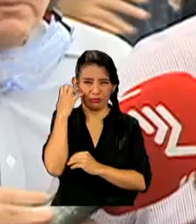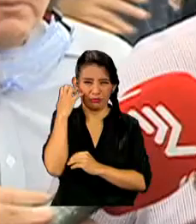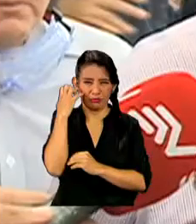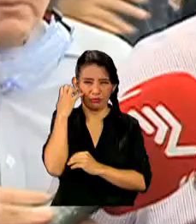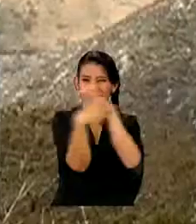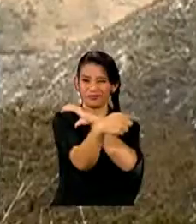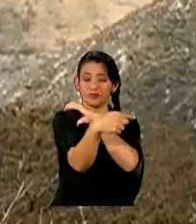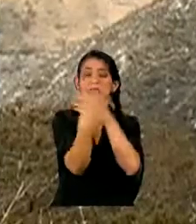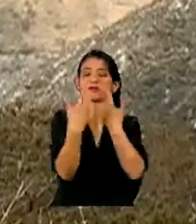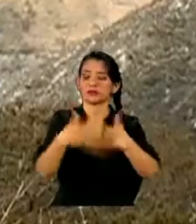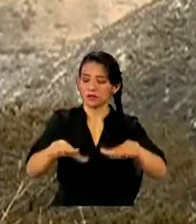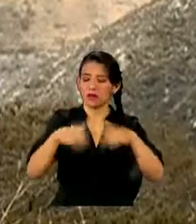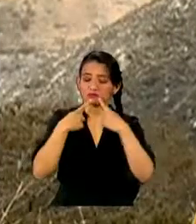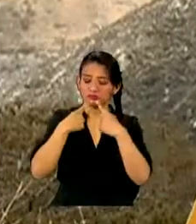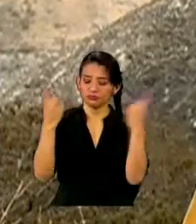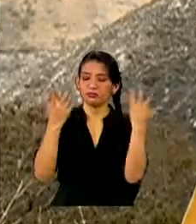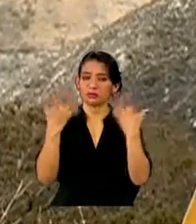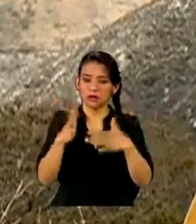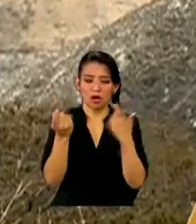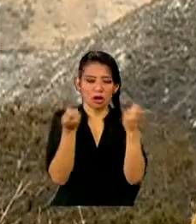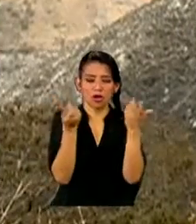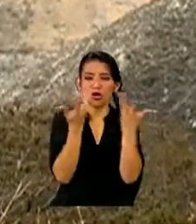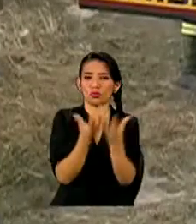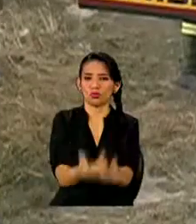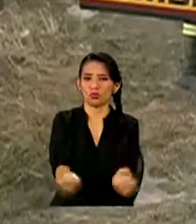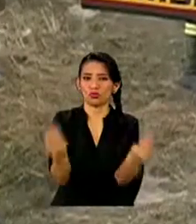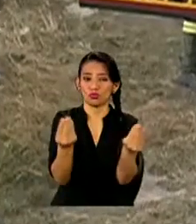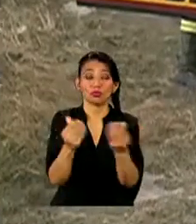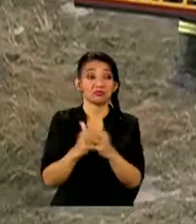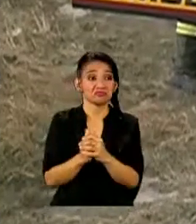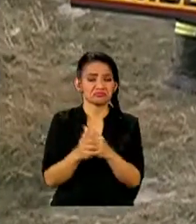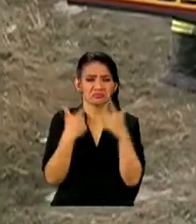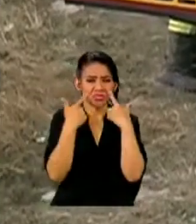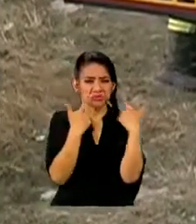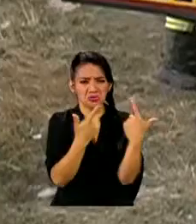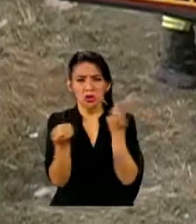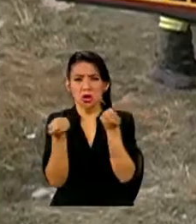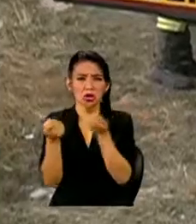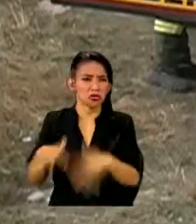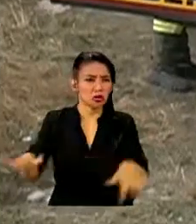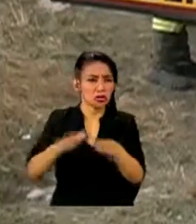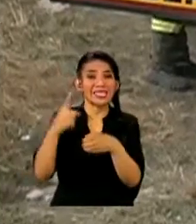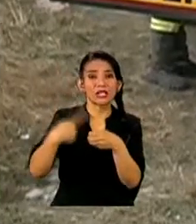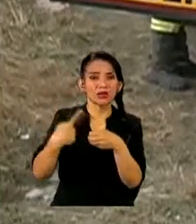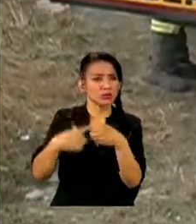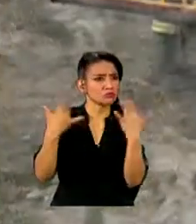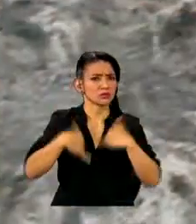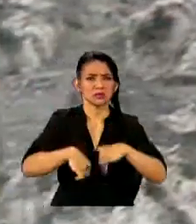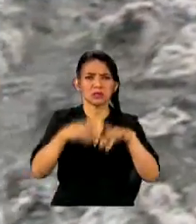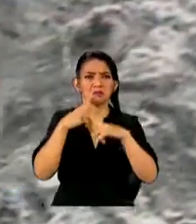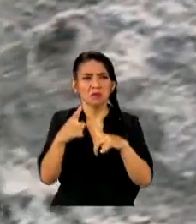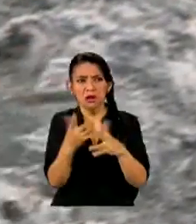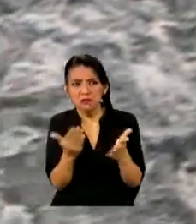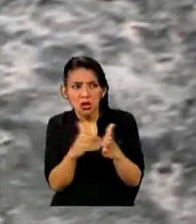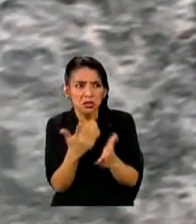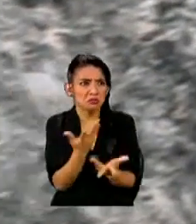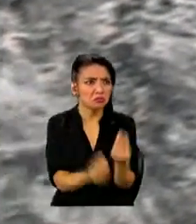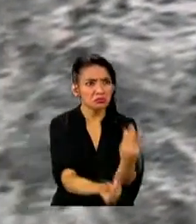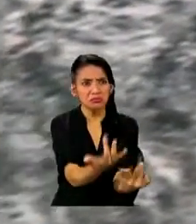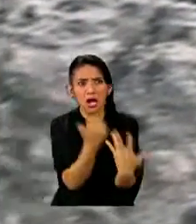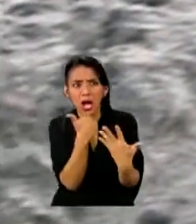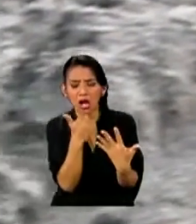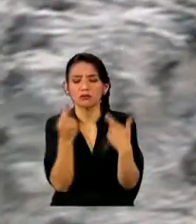ha sido controlado y extinguido. Los patrullajes en toda la capital se han multiplicado para poder controlar cualquier posibilidad de reinicio de un